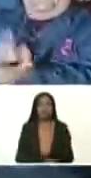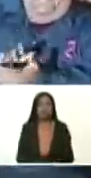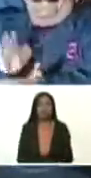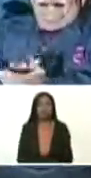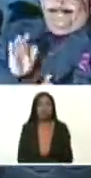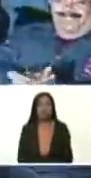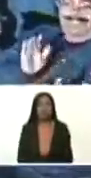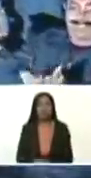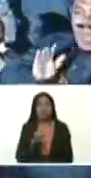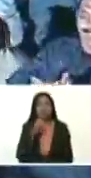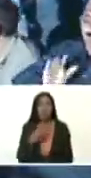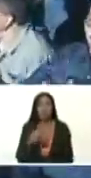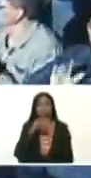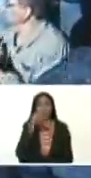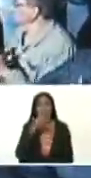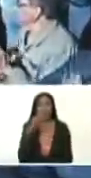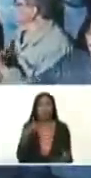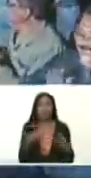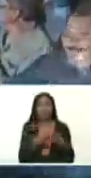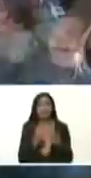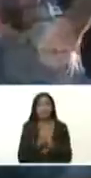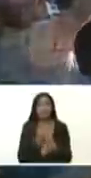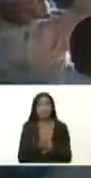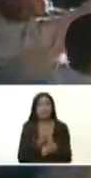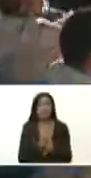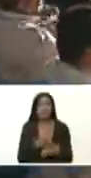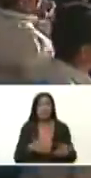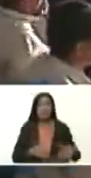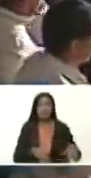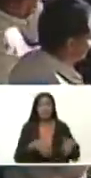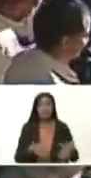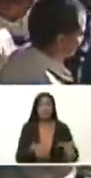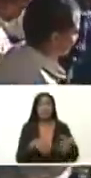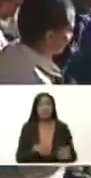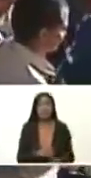Buenas tardes, la clase obrera de Guayana.